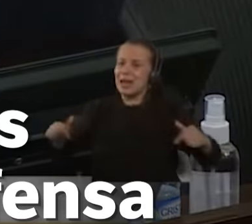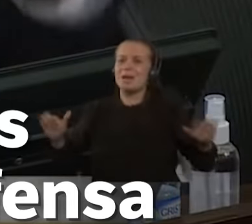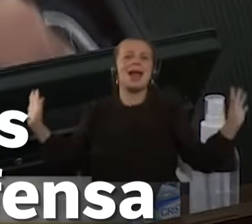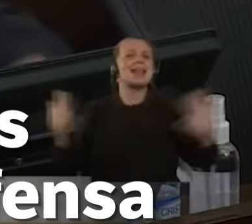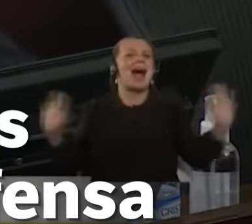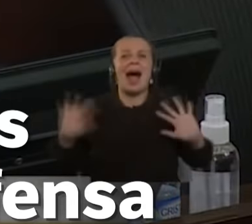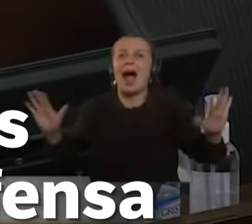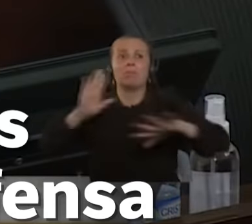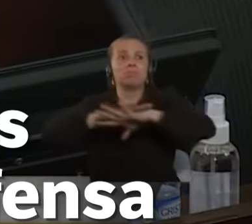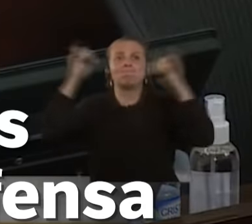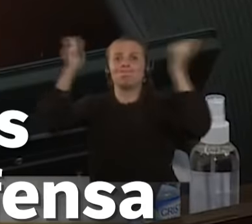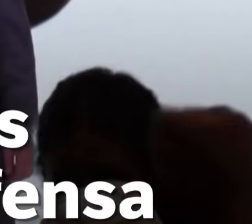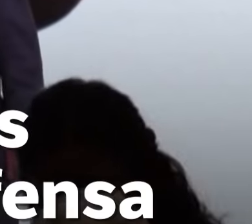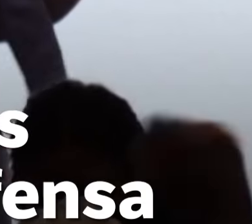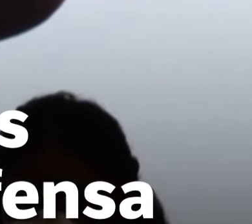nadie...